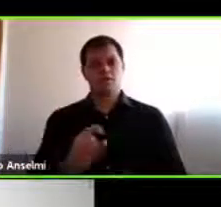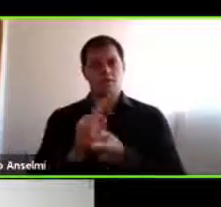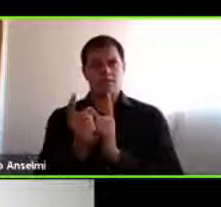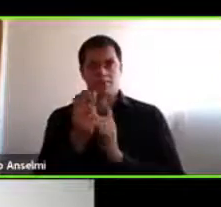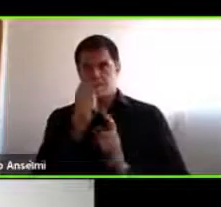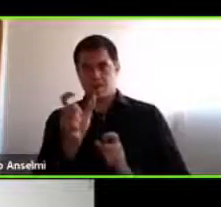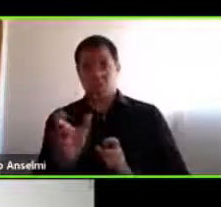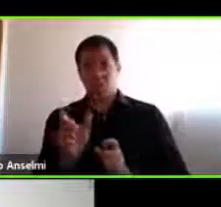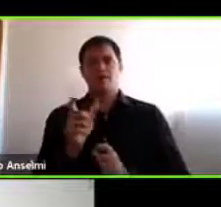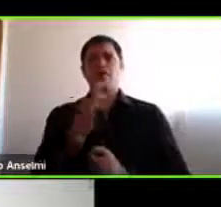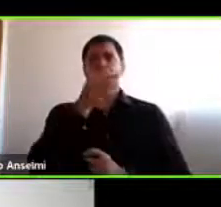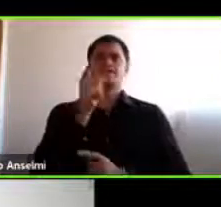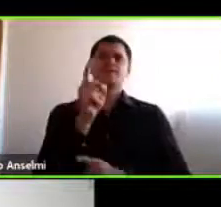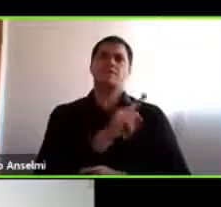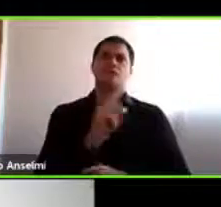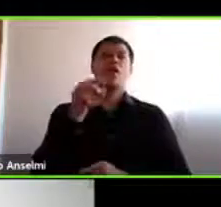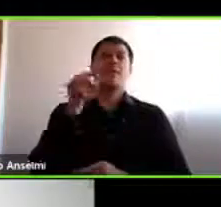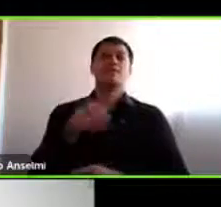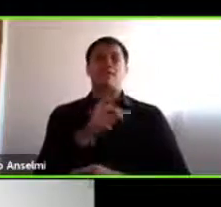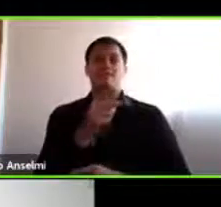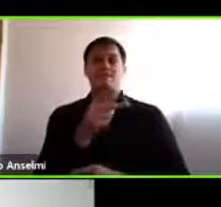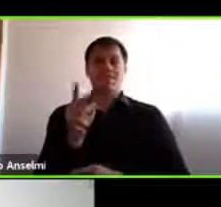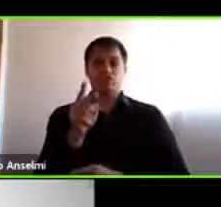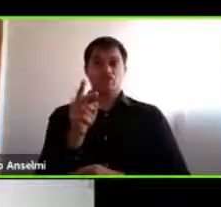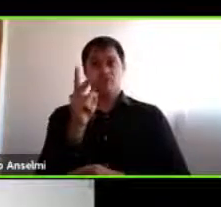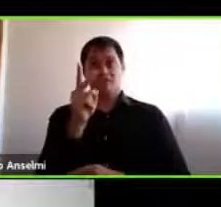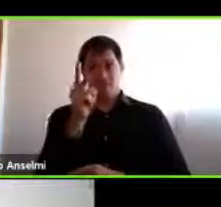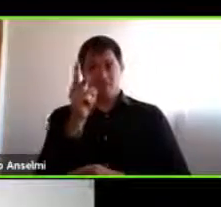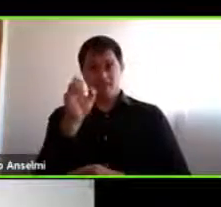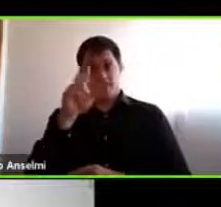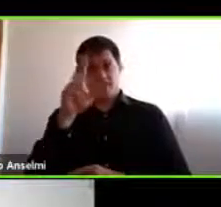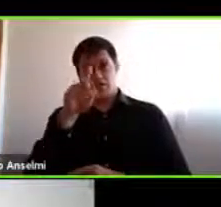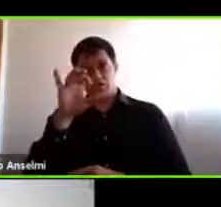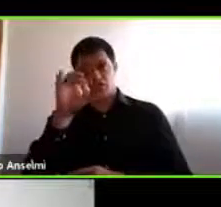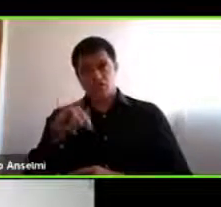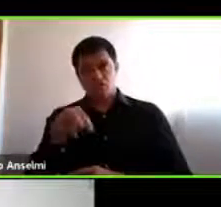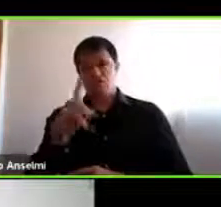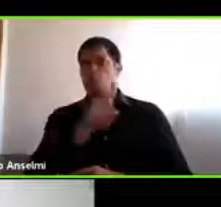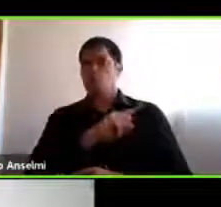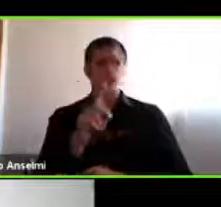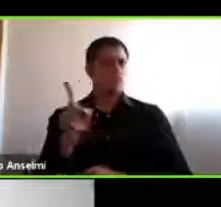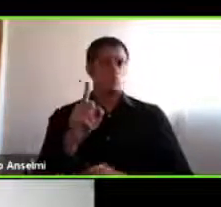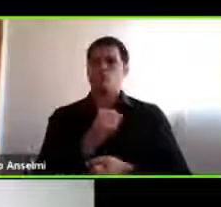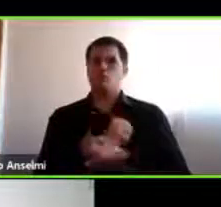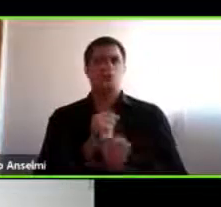de momento es la versión que está disponible para el idioma castigar